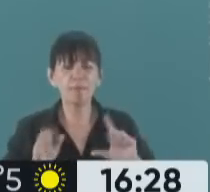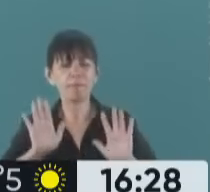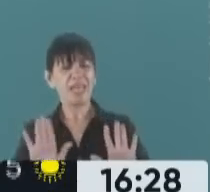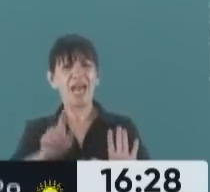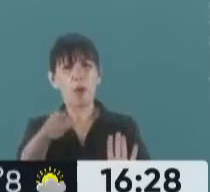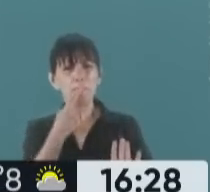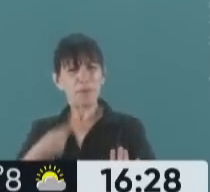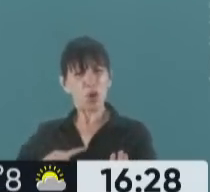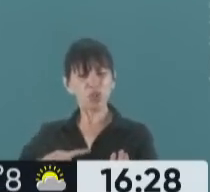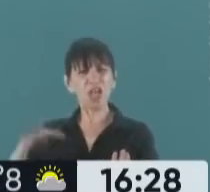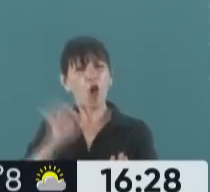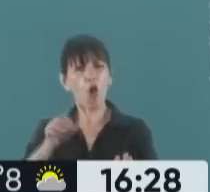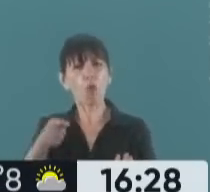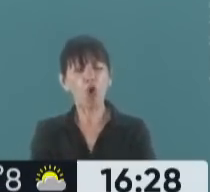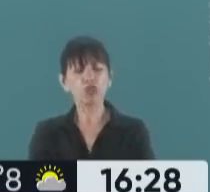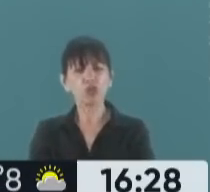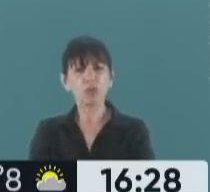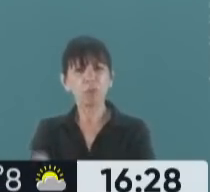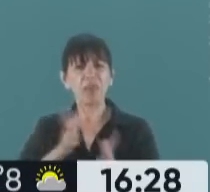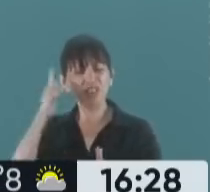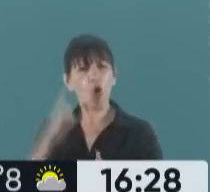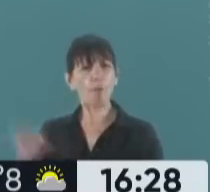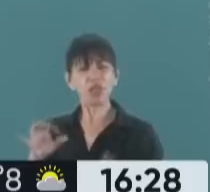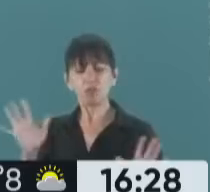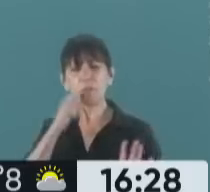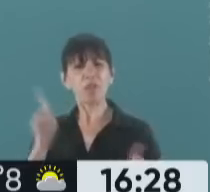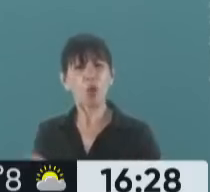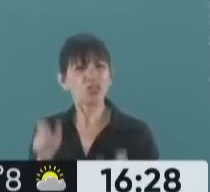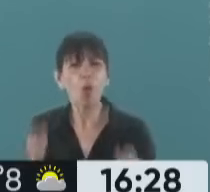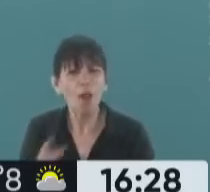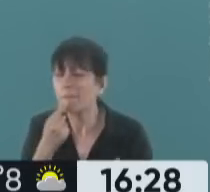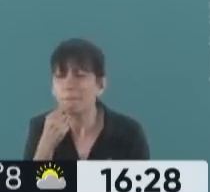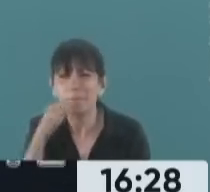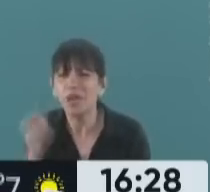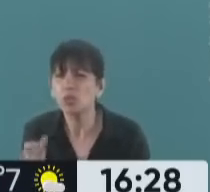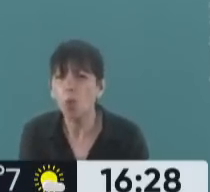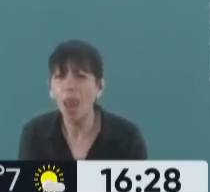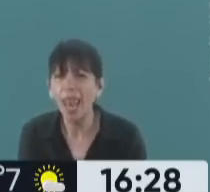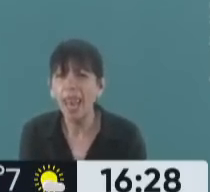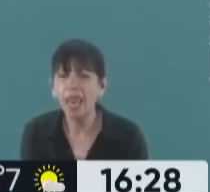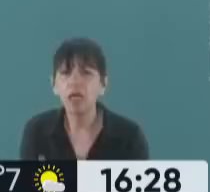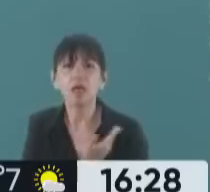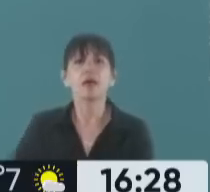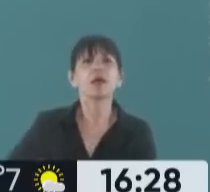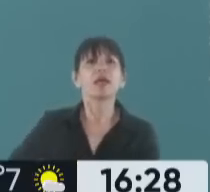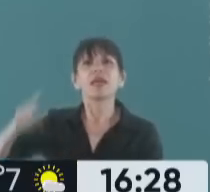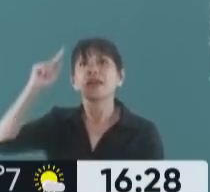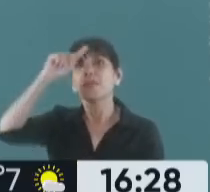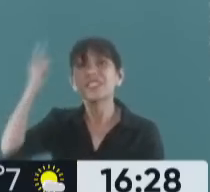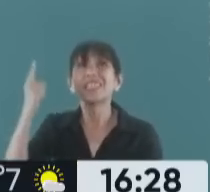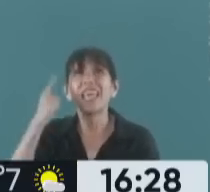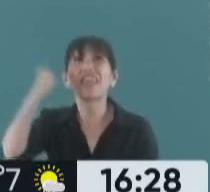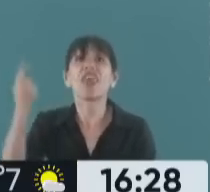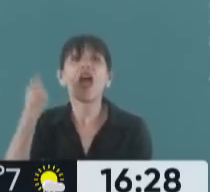opinión? ¿Pero cuál es la pregunta? Es información. La pregunta. ¿Cuáles son las ideas del presidente? Bueno, las ideas son el